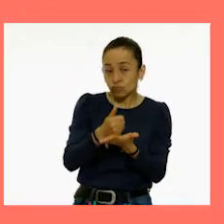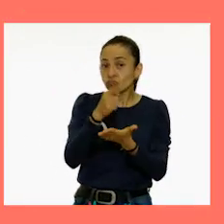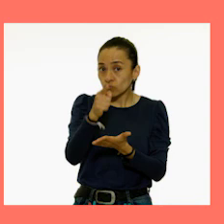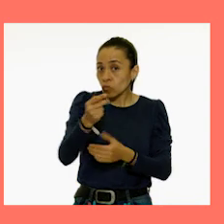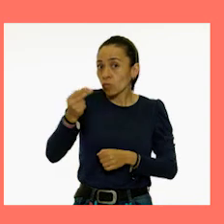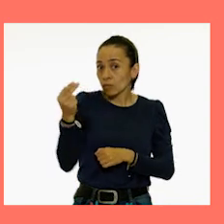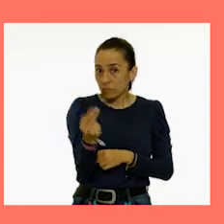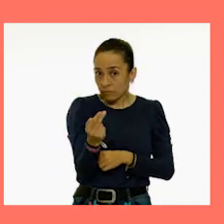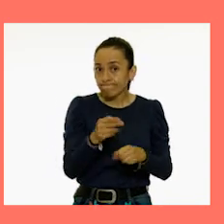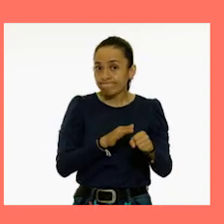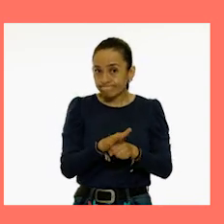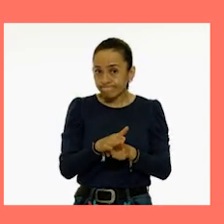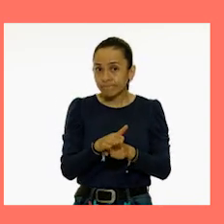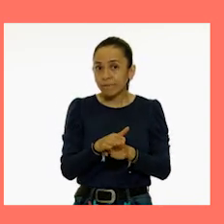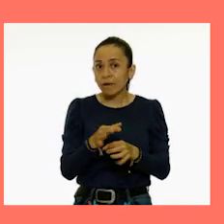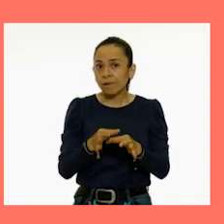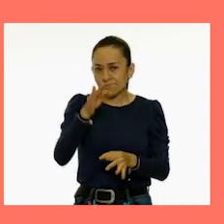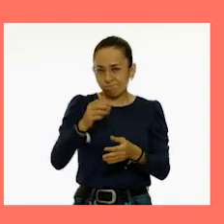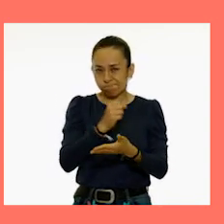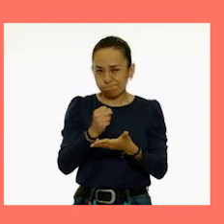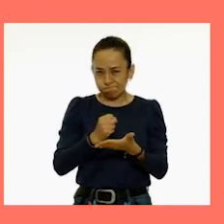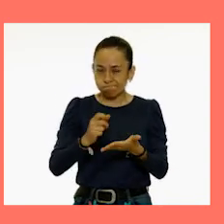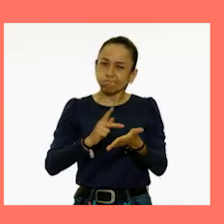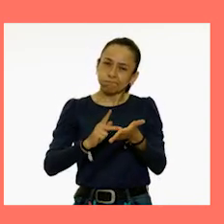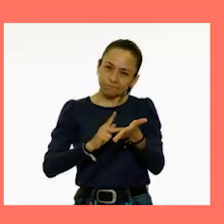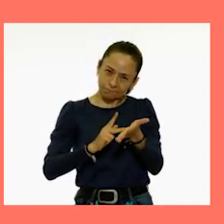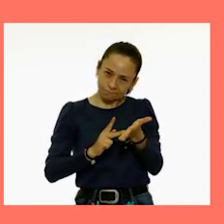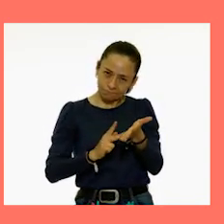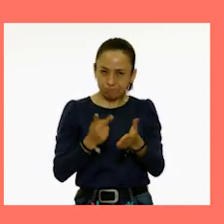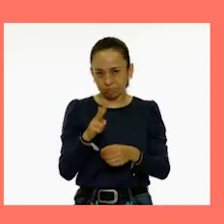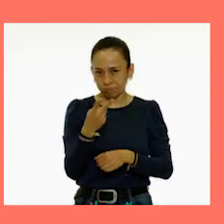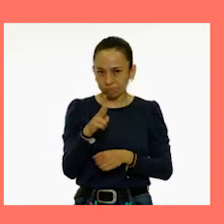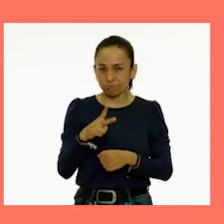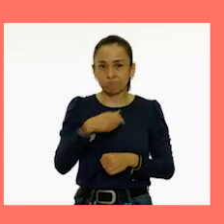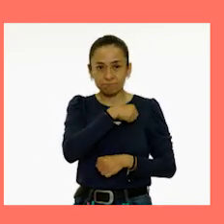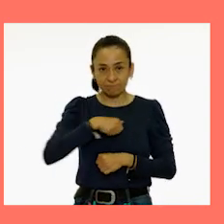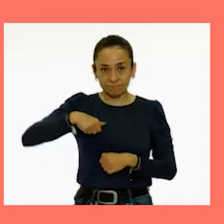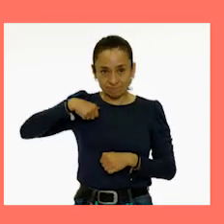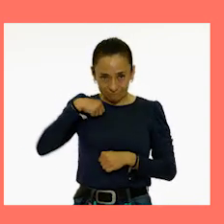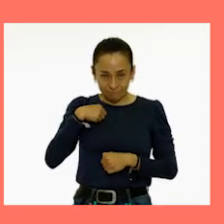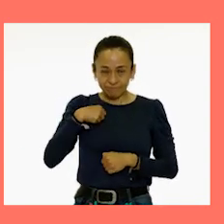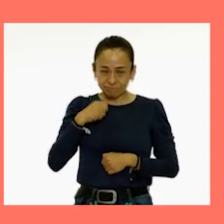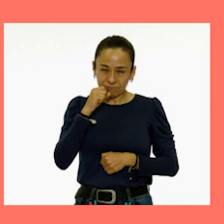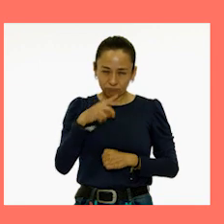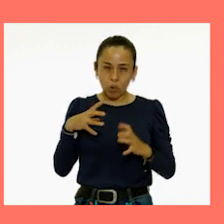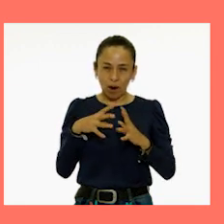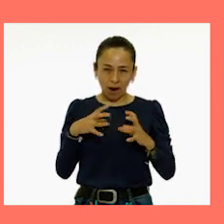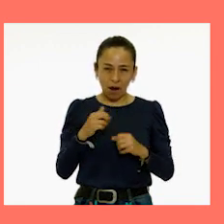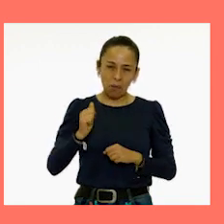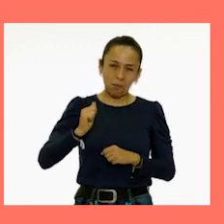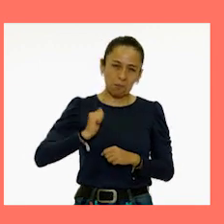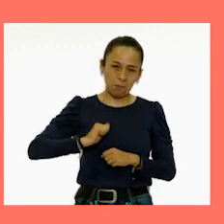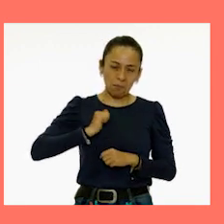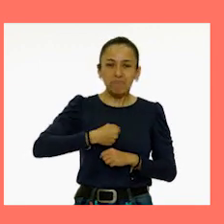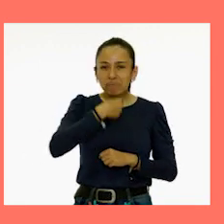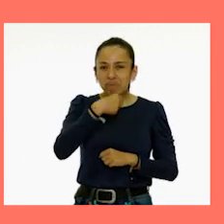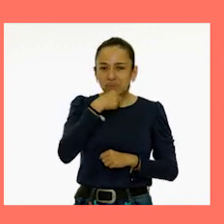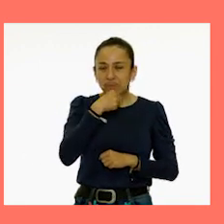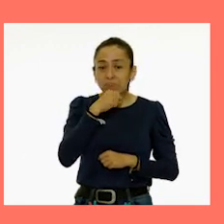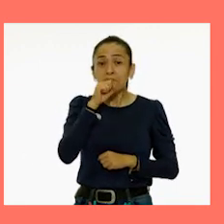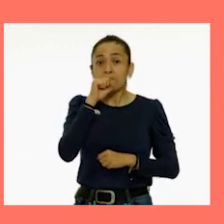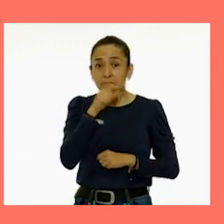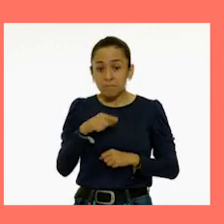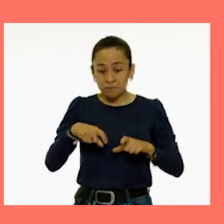Necesitarás un plumón o una pluma, una playera de algodón que ya no uses, una regla